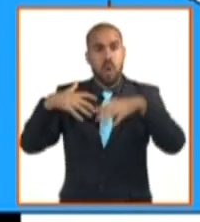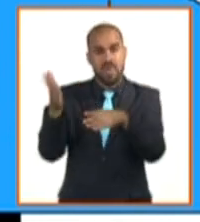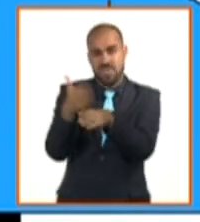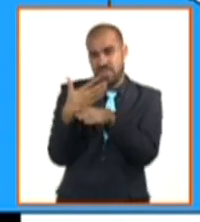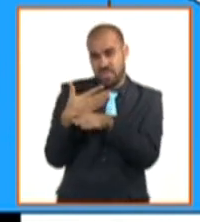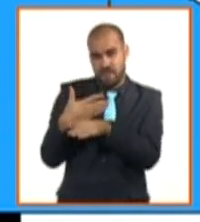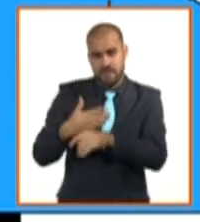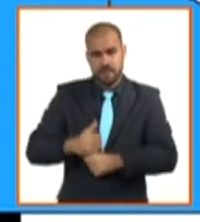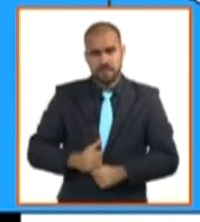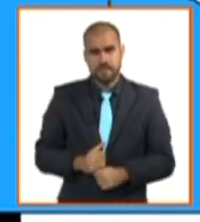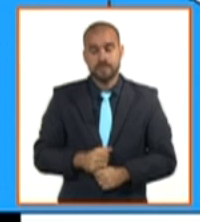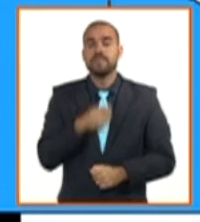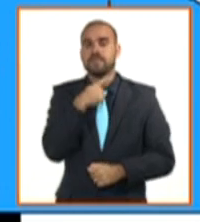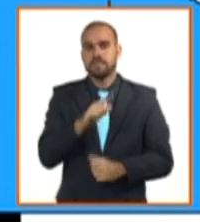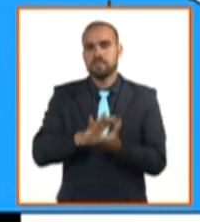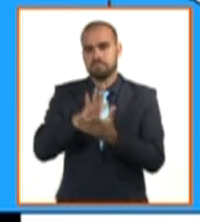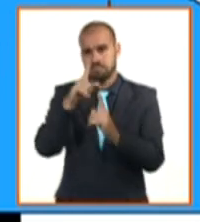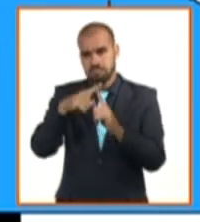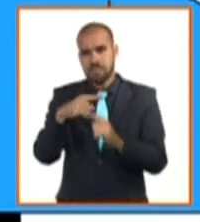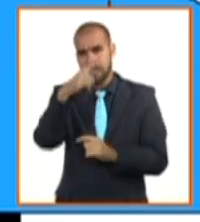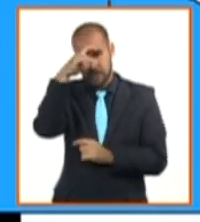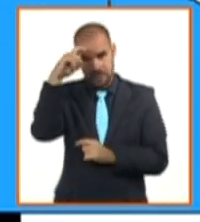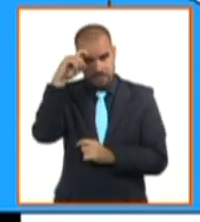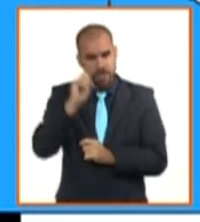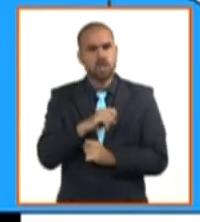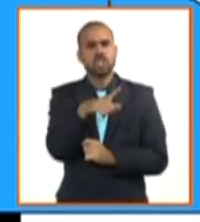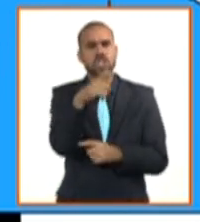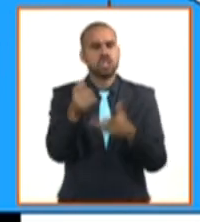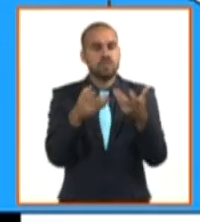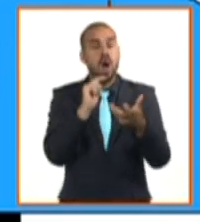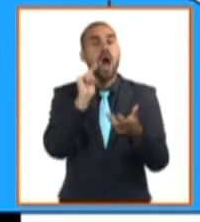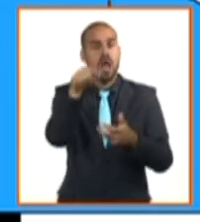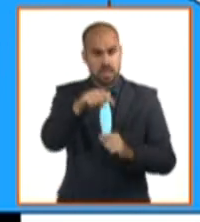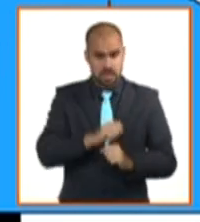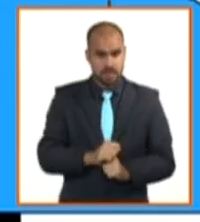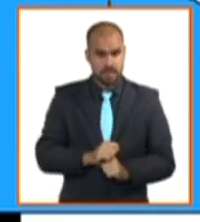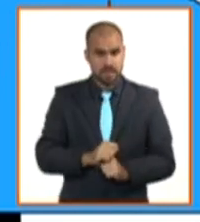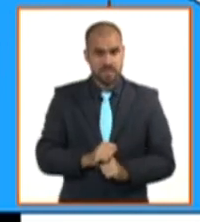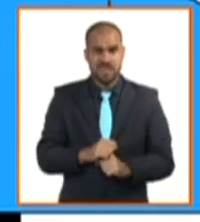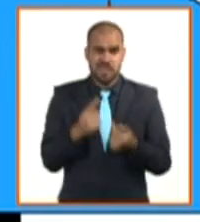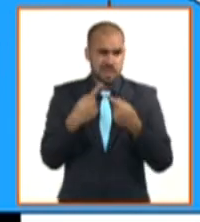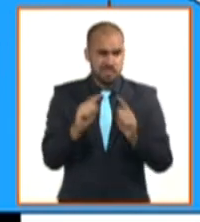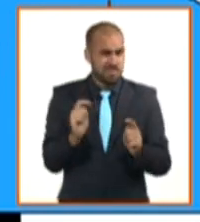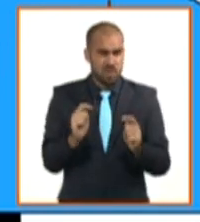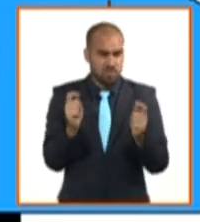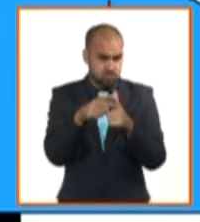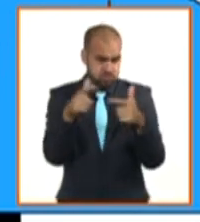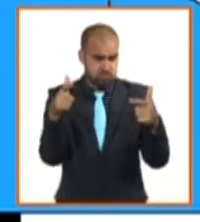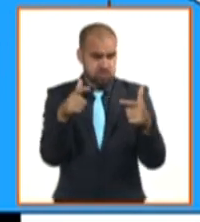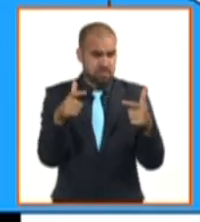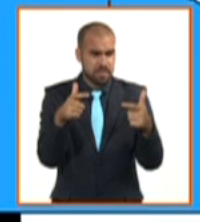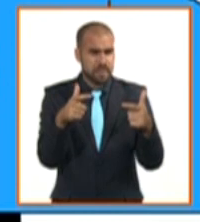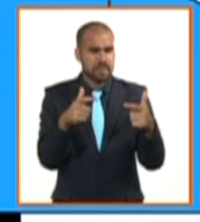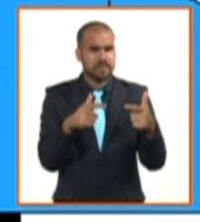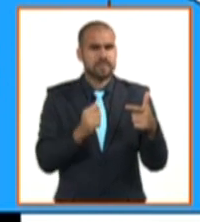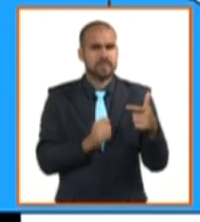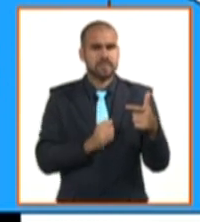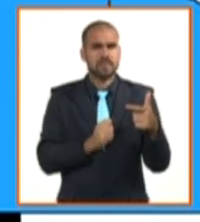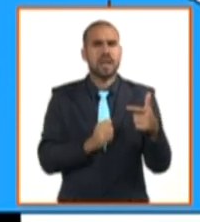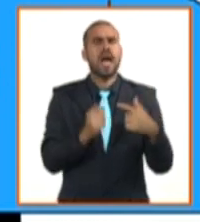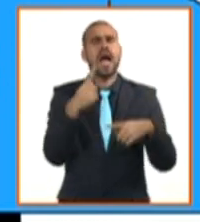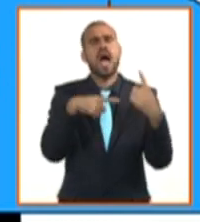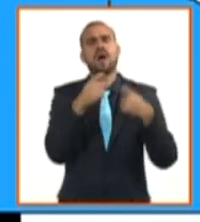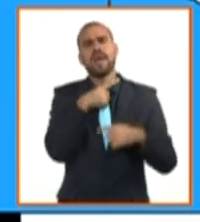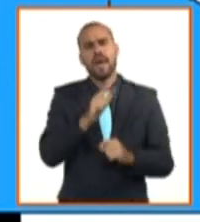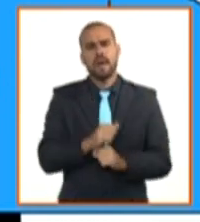también en matanza en sancti spíritus y cienfuegos pero en general hay acumulado muy importante hay acumulados como estos que son el reos de unas